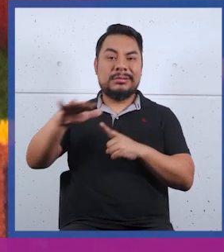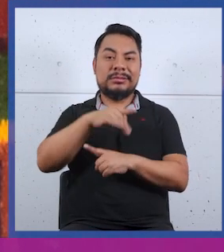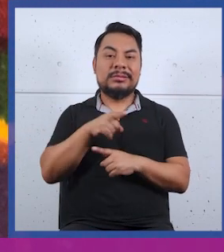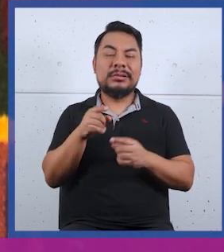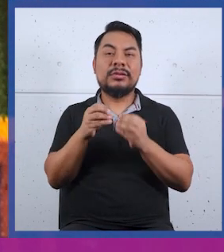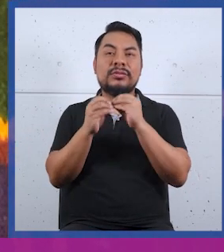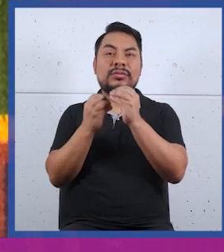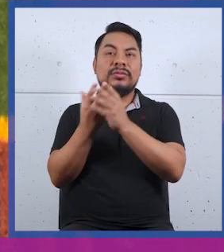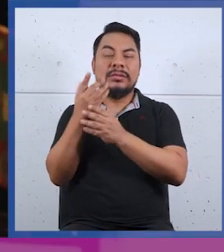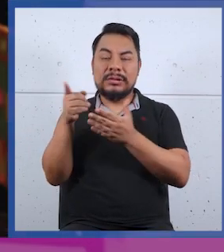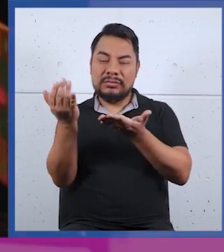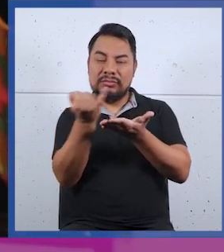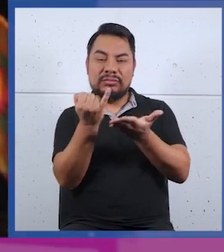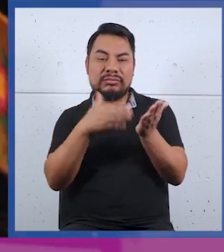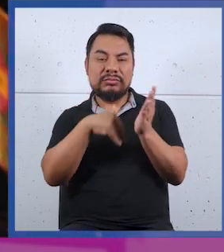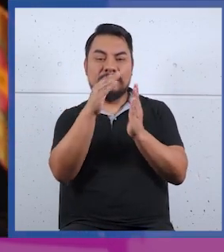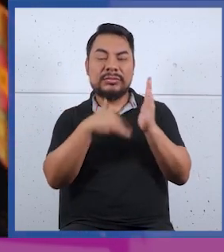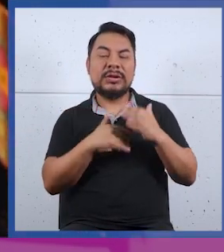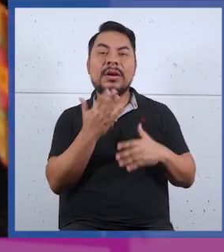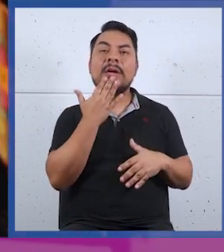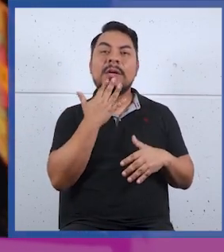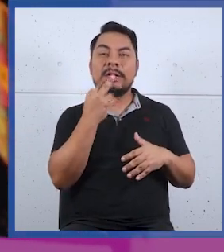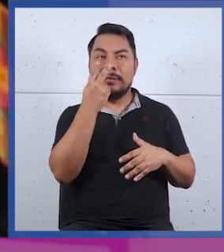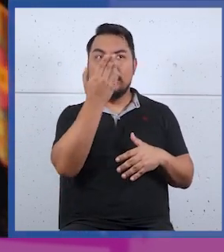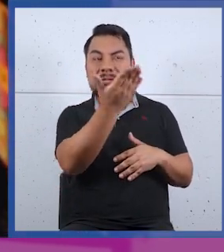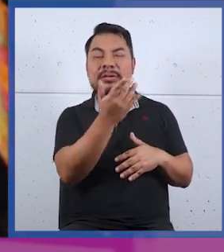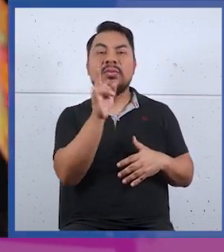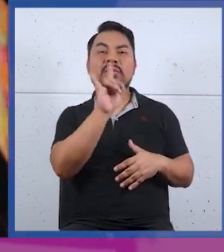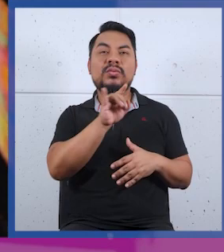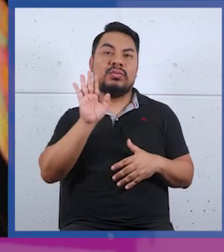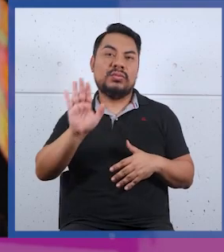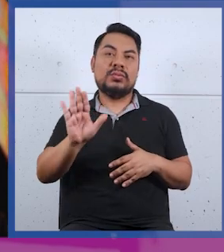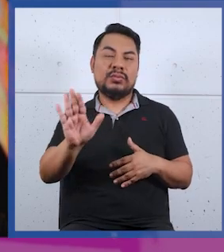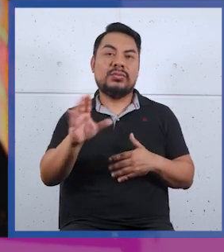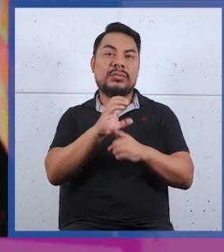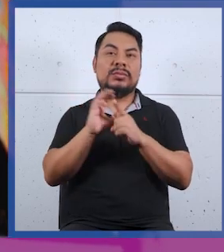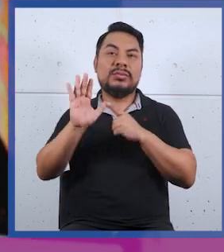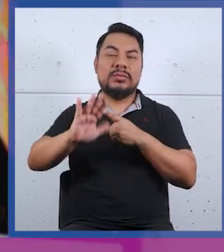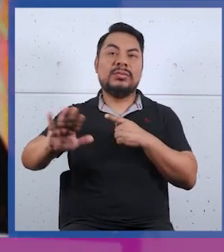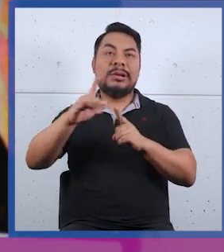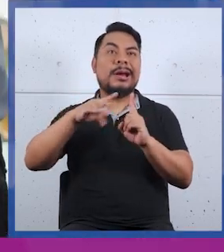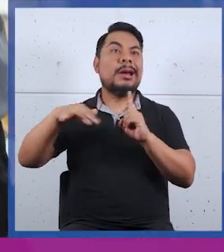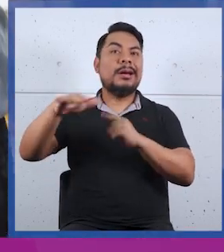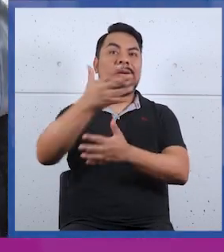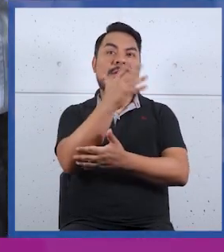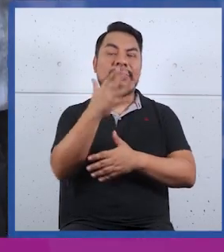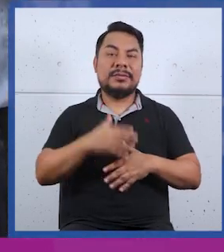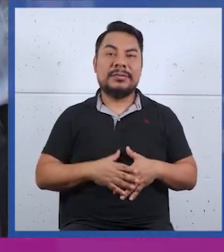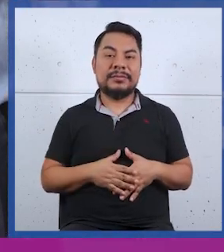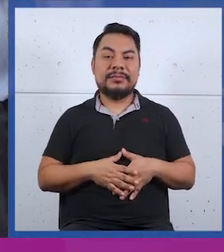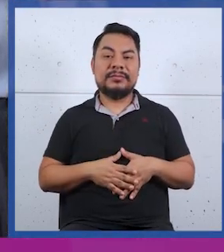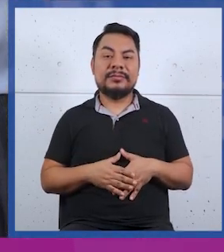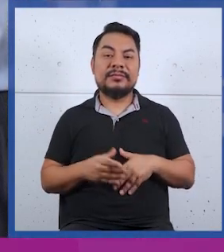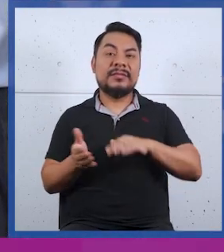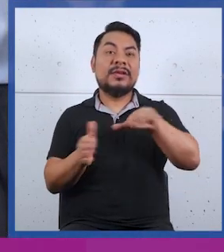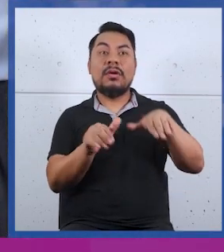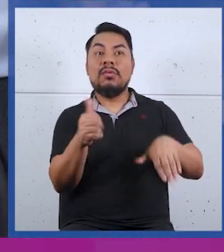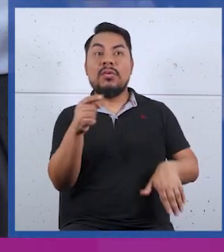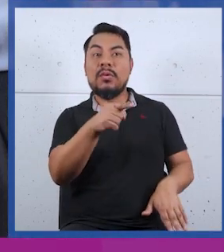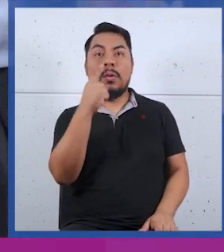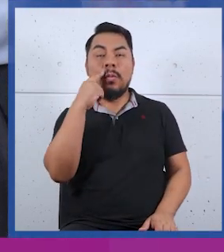chacana andina, cruz andina. Los colores que estamos utilizando son color ecológico. A don Claudio le